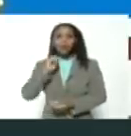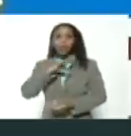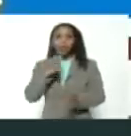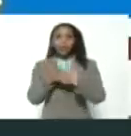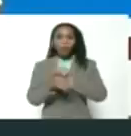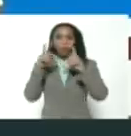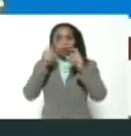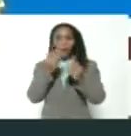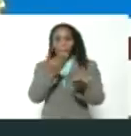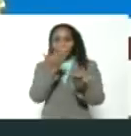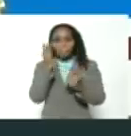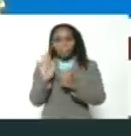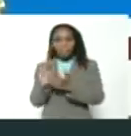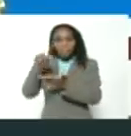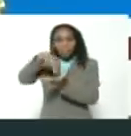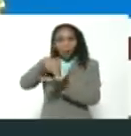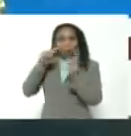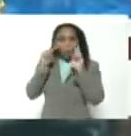para verte bien.